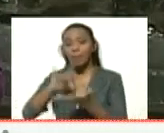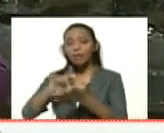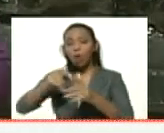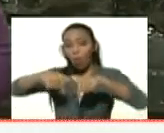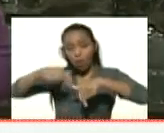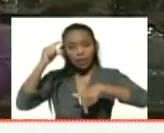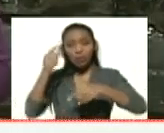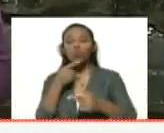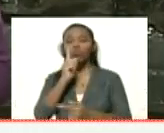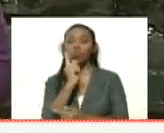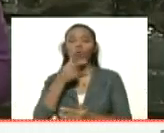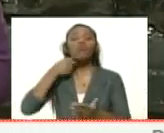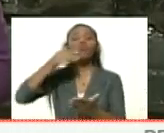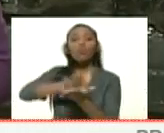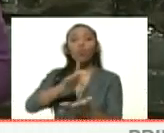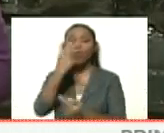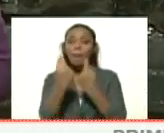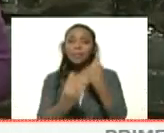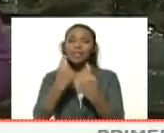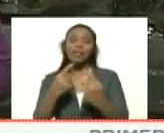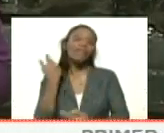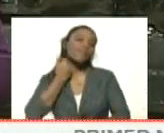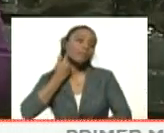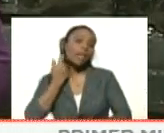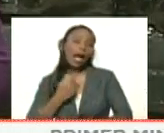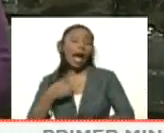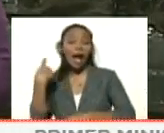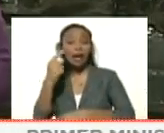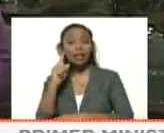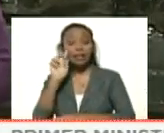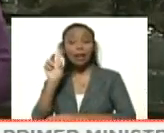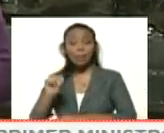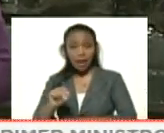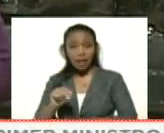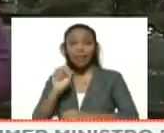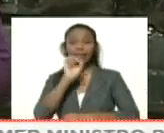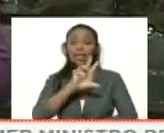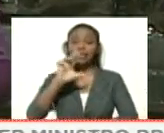hoy, un fallecimiento de una paciente con enfermedad preexistente, y también